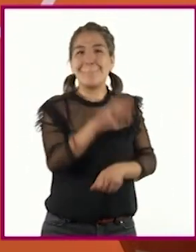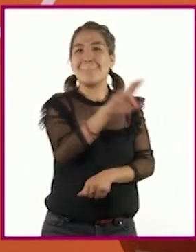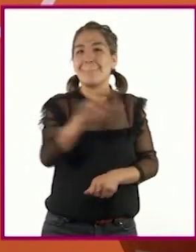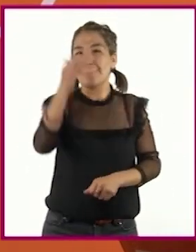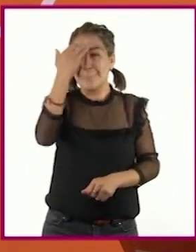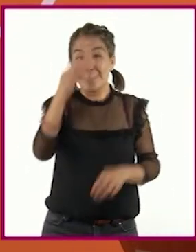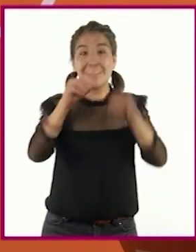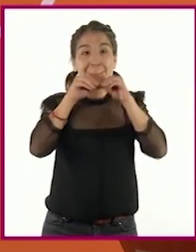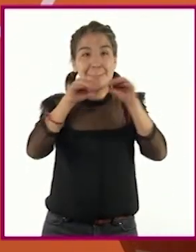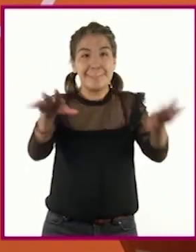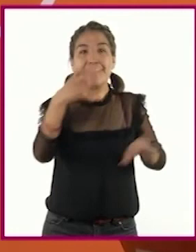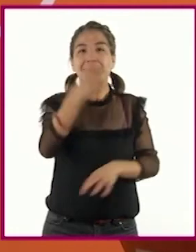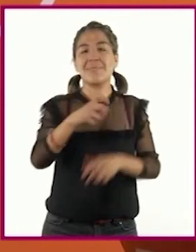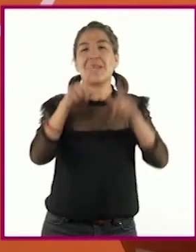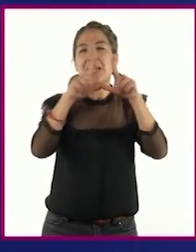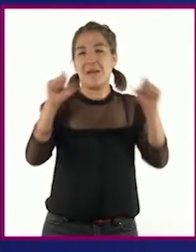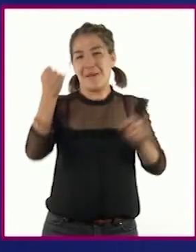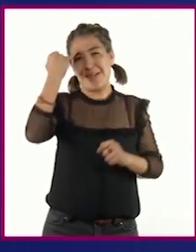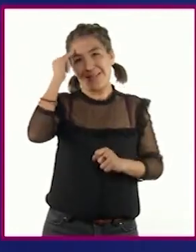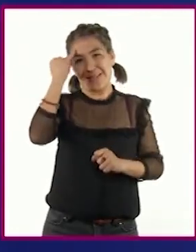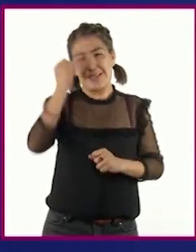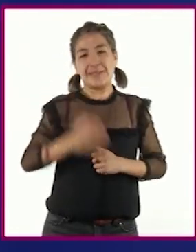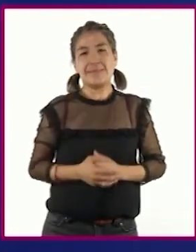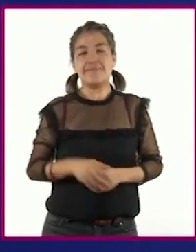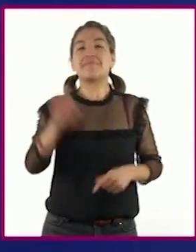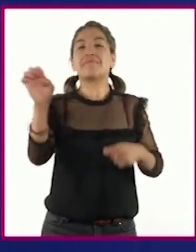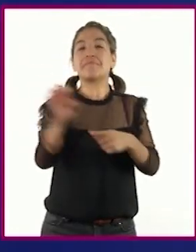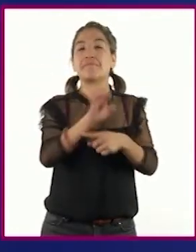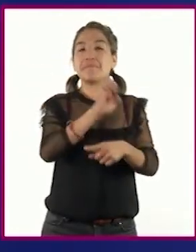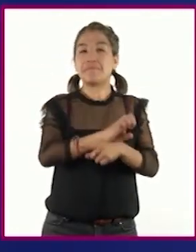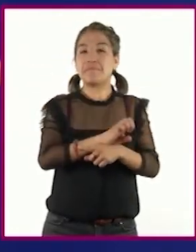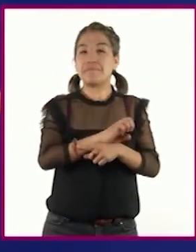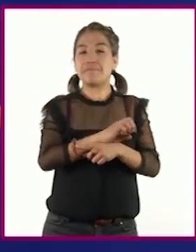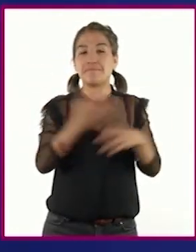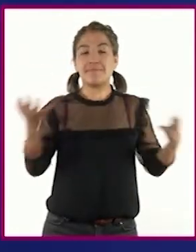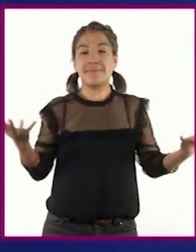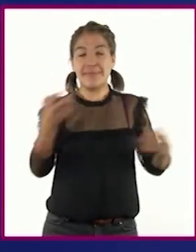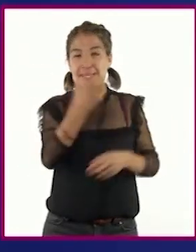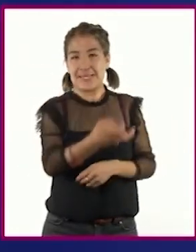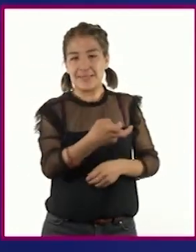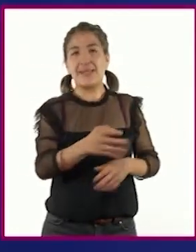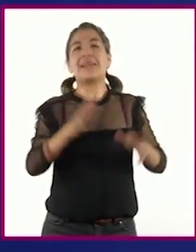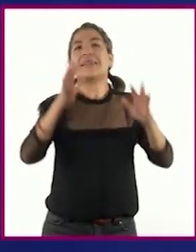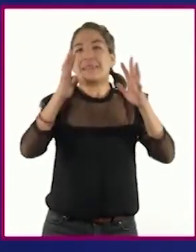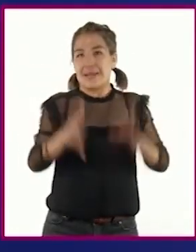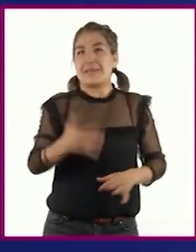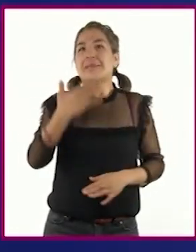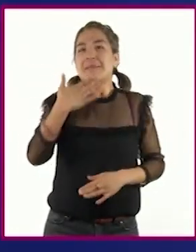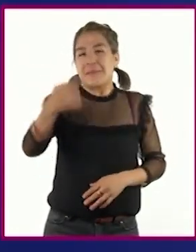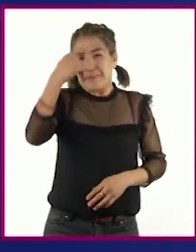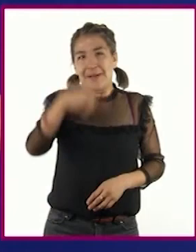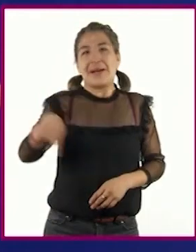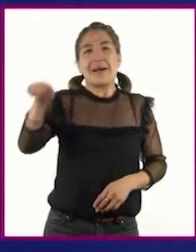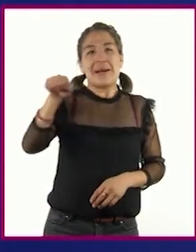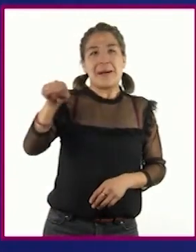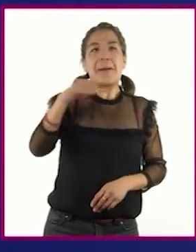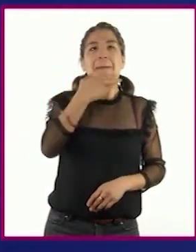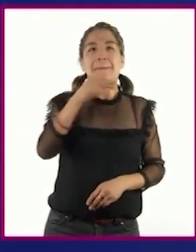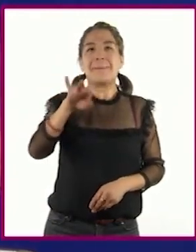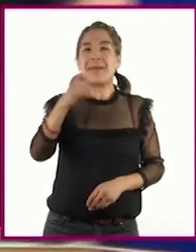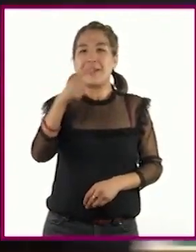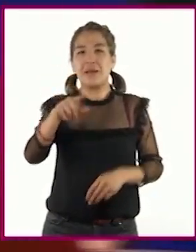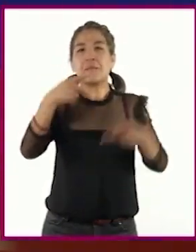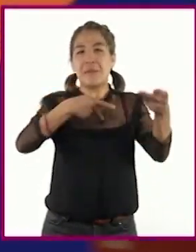y difundir las lenguas indígenas. Entonces, este sería el momento adecuado para que Miguel prepare su